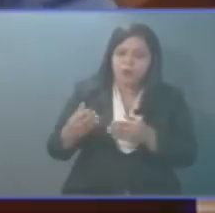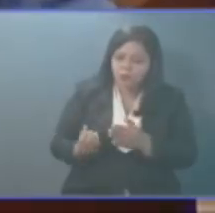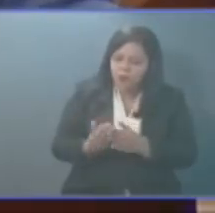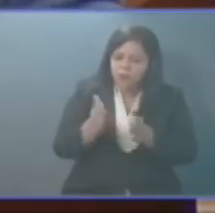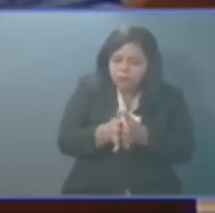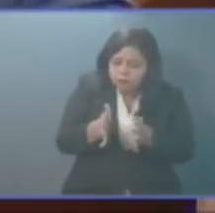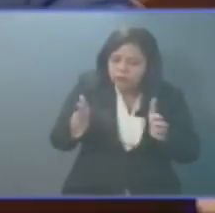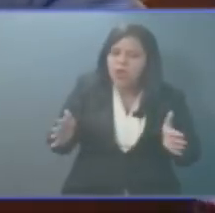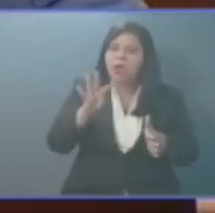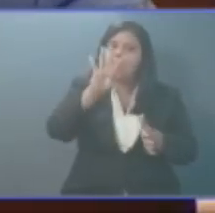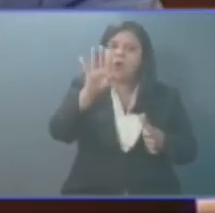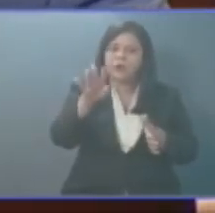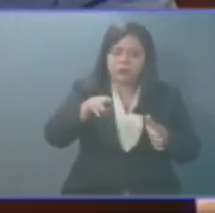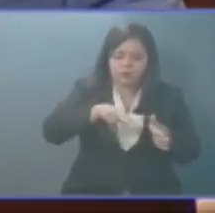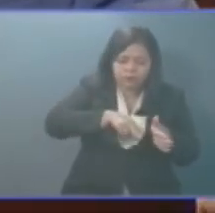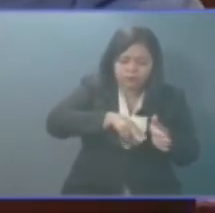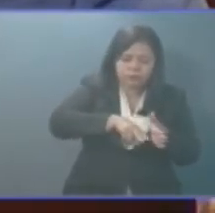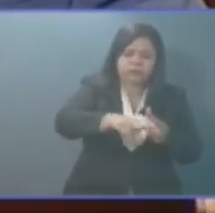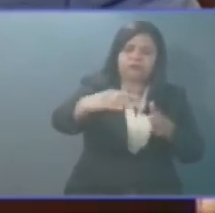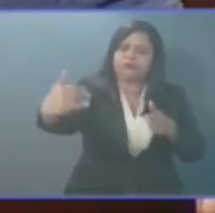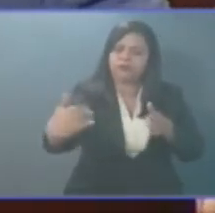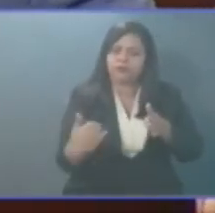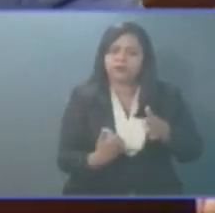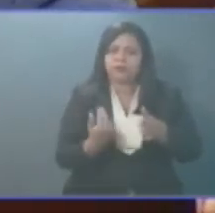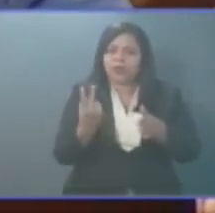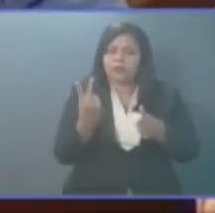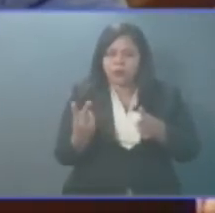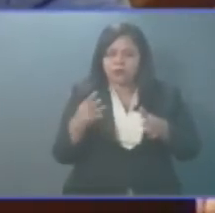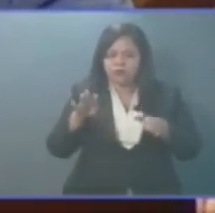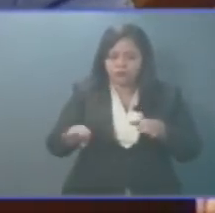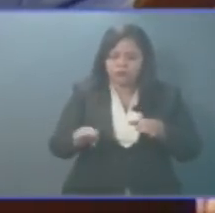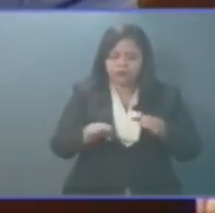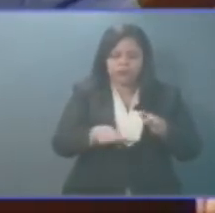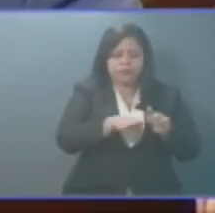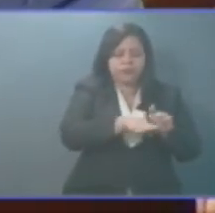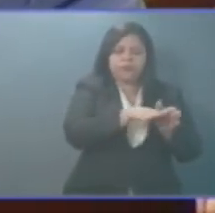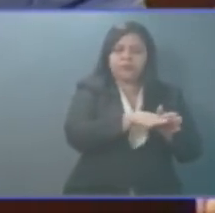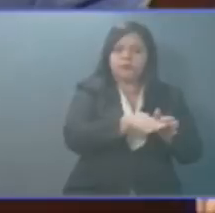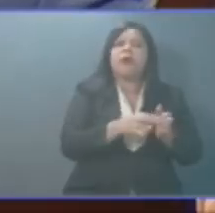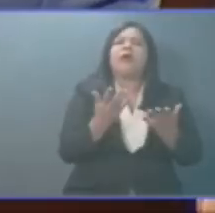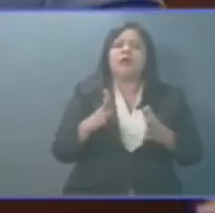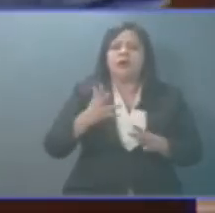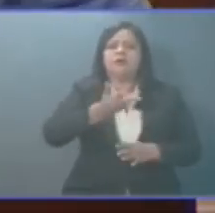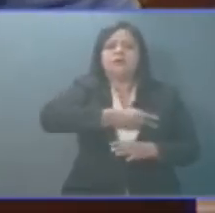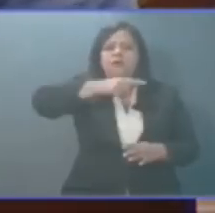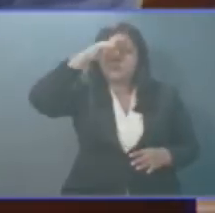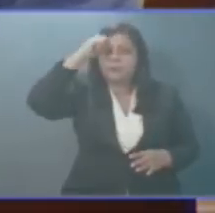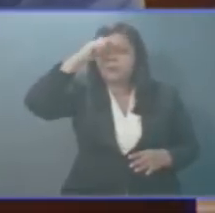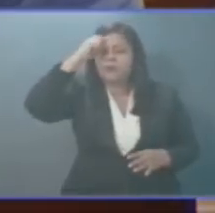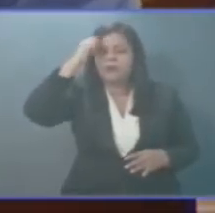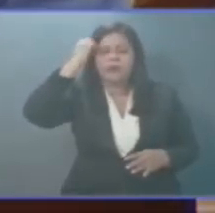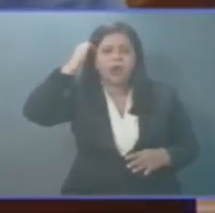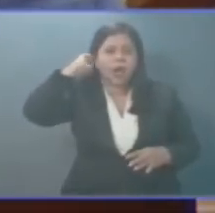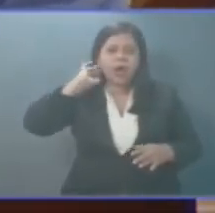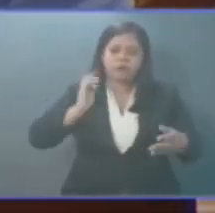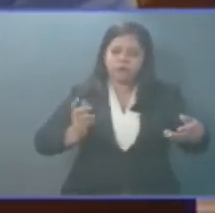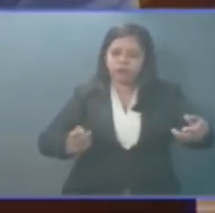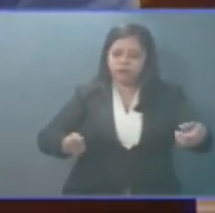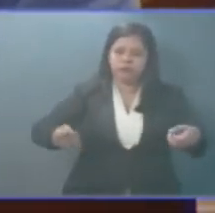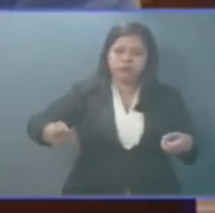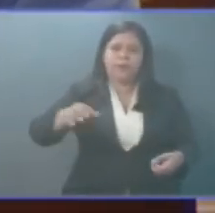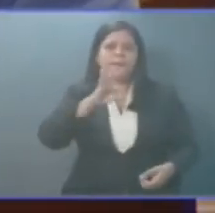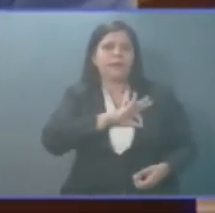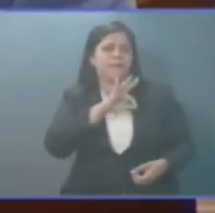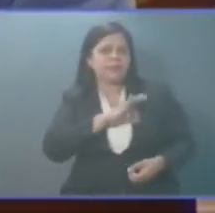zona a 4 carriles. Con estas obras, vamos a favorecer a todo el transporte de carga que usa el puerto de